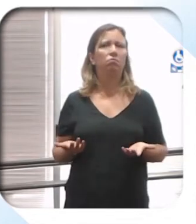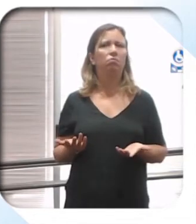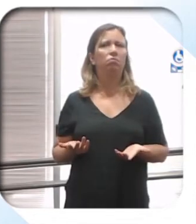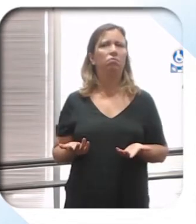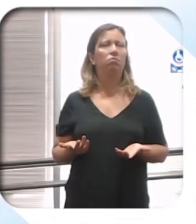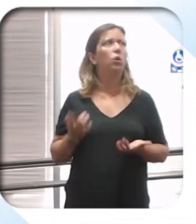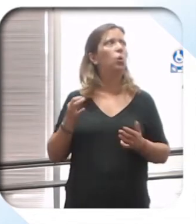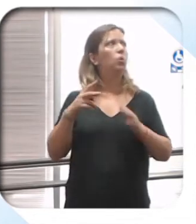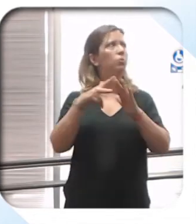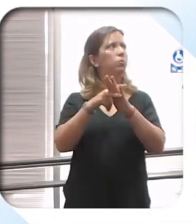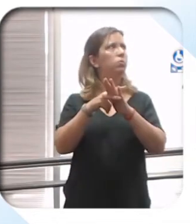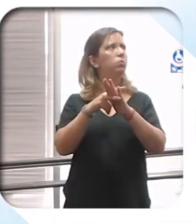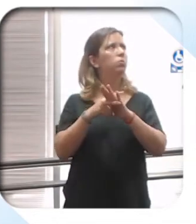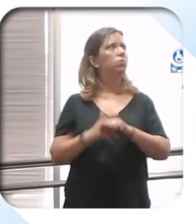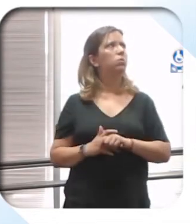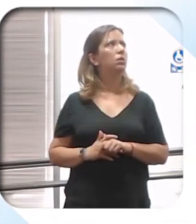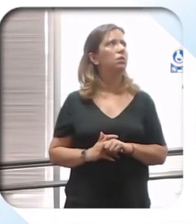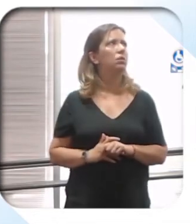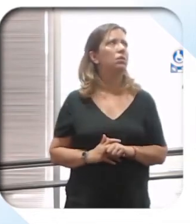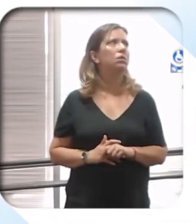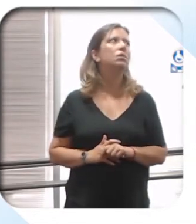Esperen que ahí quedó. No.